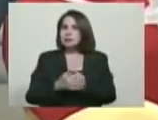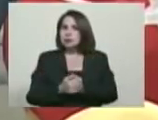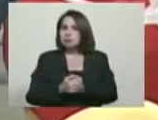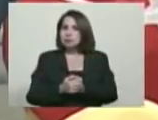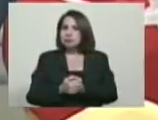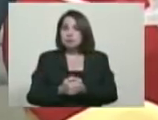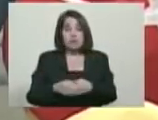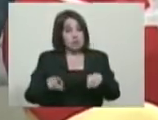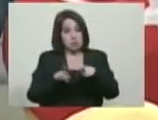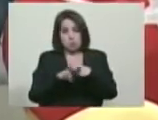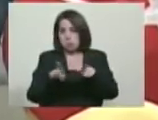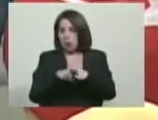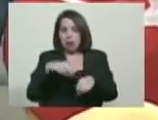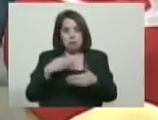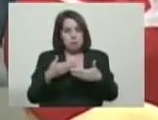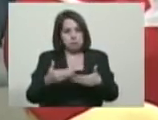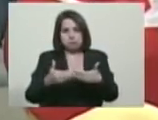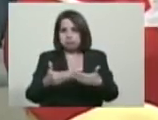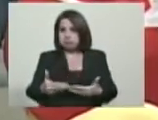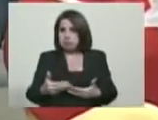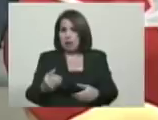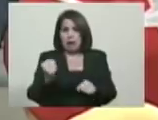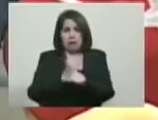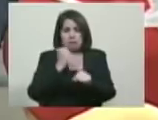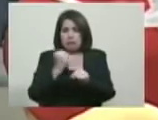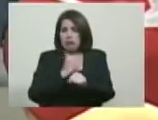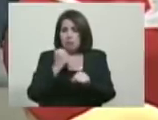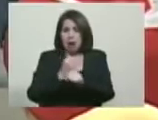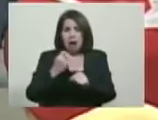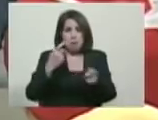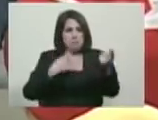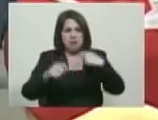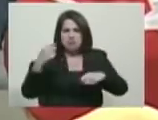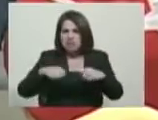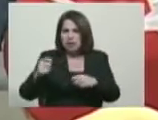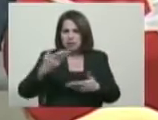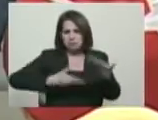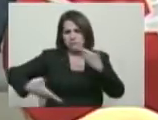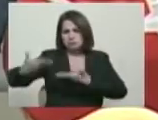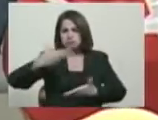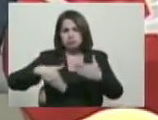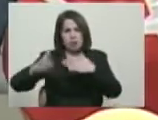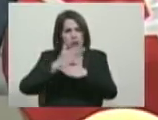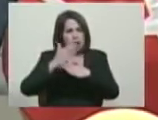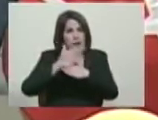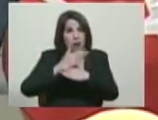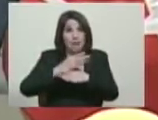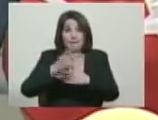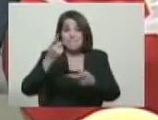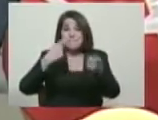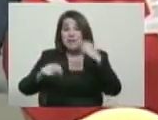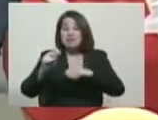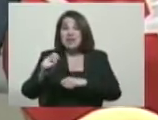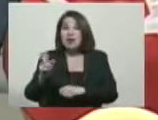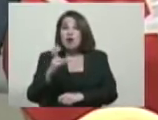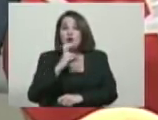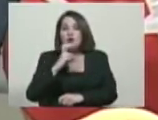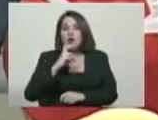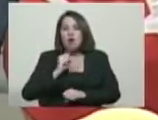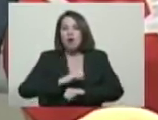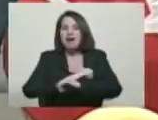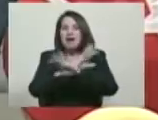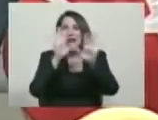Seguiremos en la actividad de comerciar, vender oro con la transparencia y la legalidad de nuestros dos